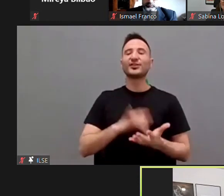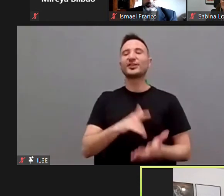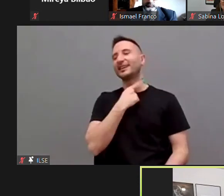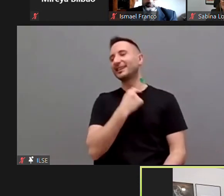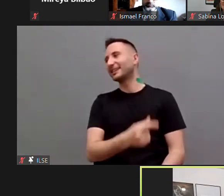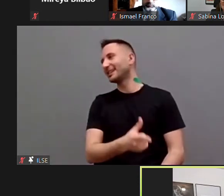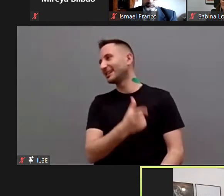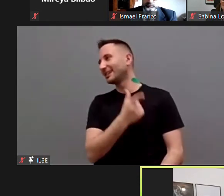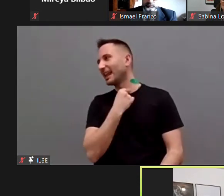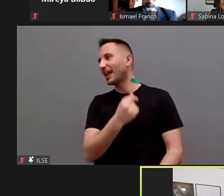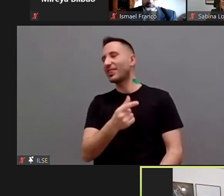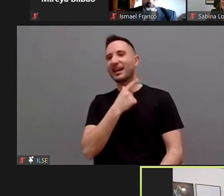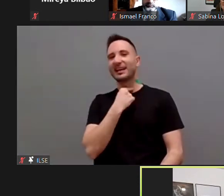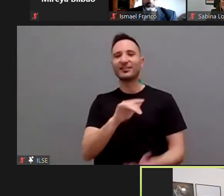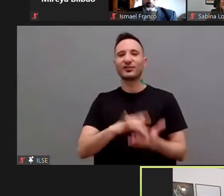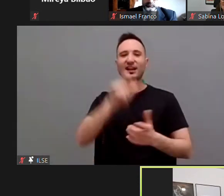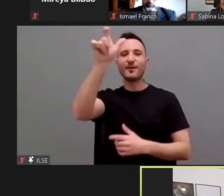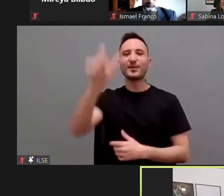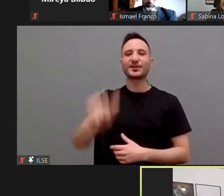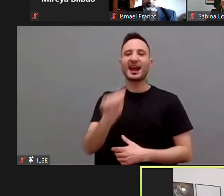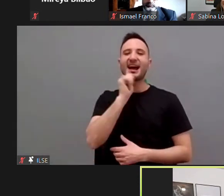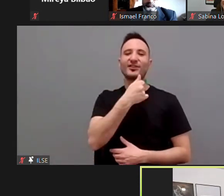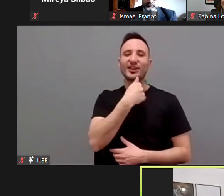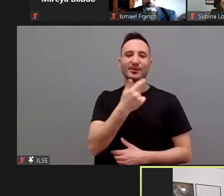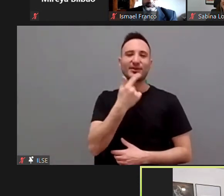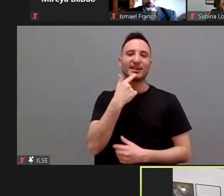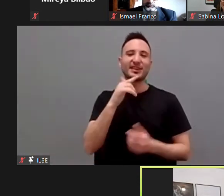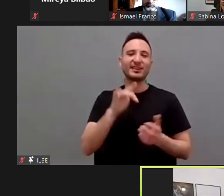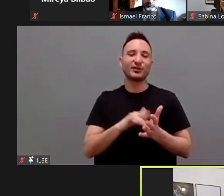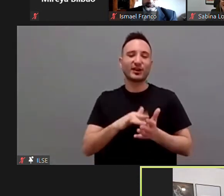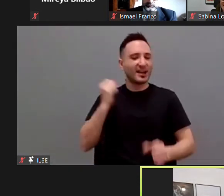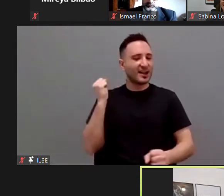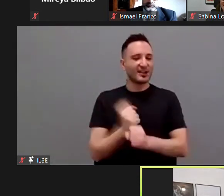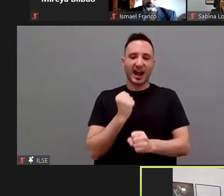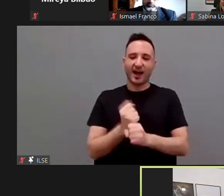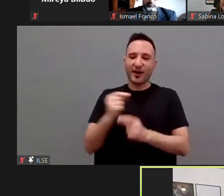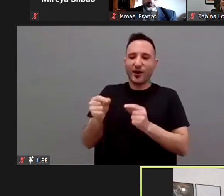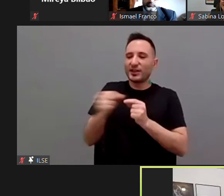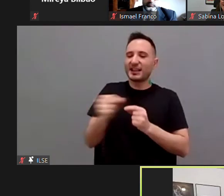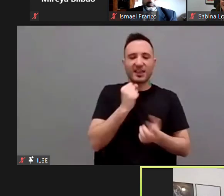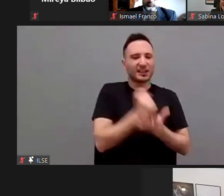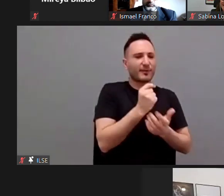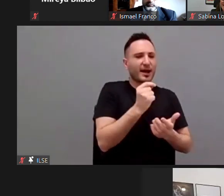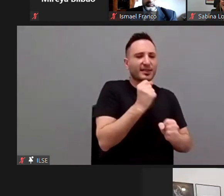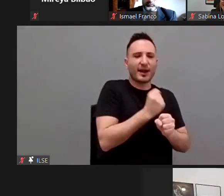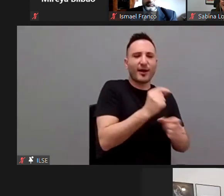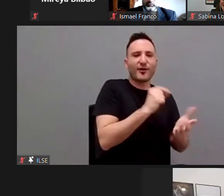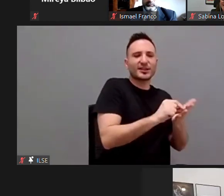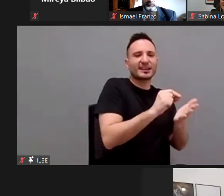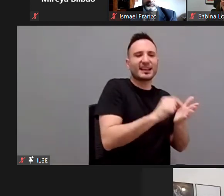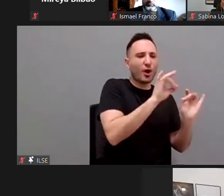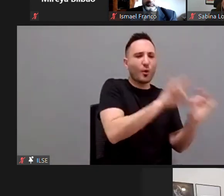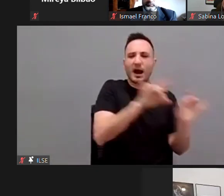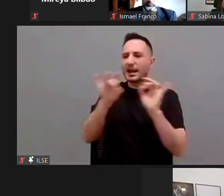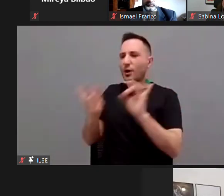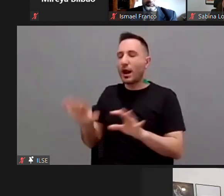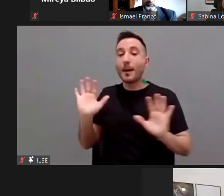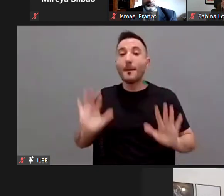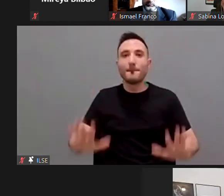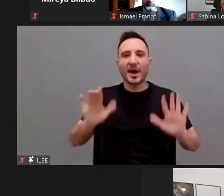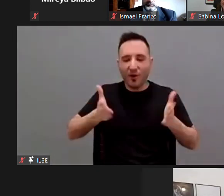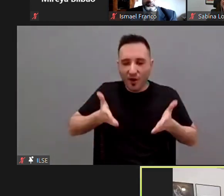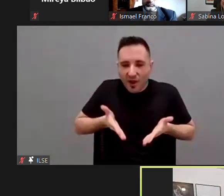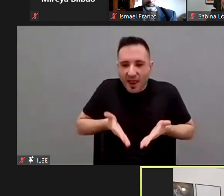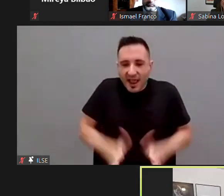trabajo sin hijos y punto. Vale, pero los hijos existen, los hijos y las hijas existen. No podemos es una realidad de la que no podemos olvidarnos, ¿no? Exacto, no